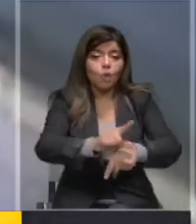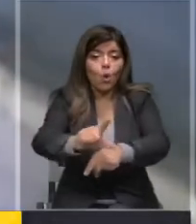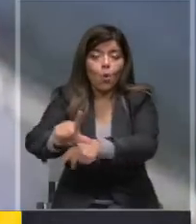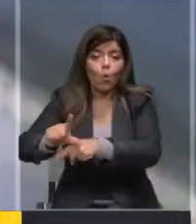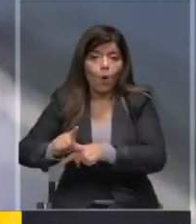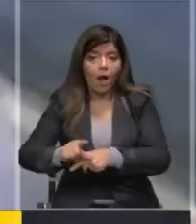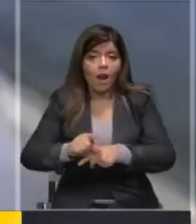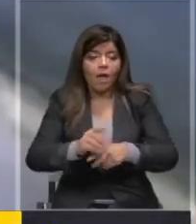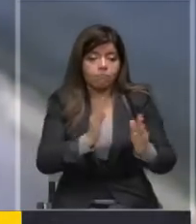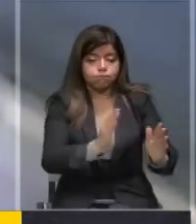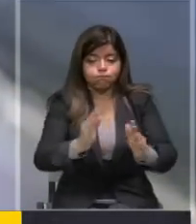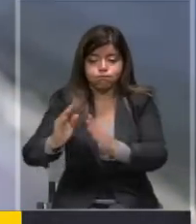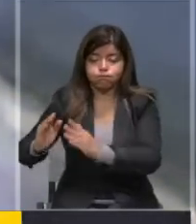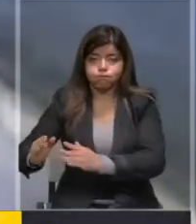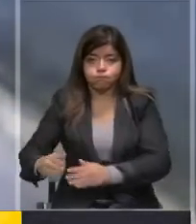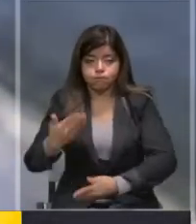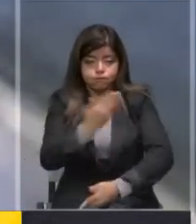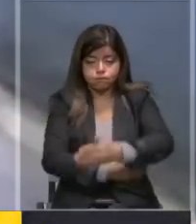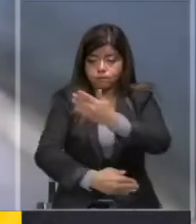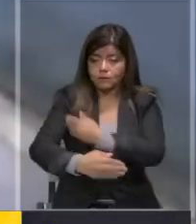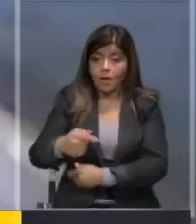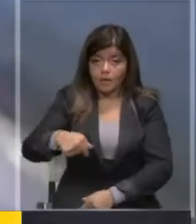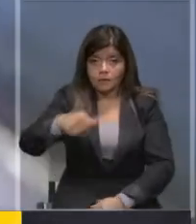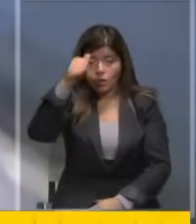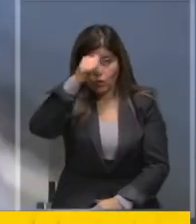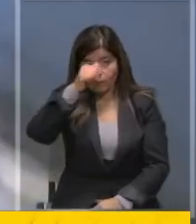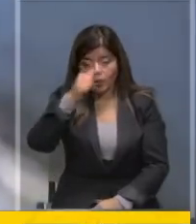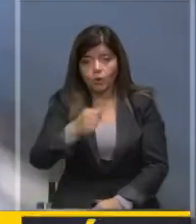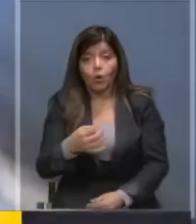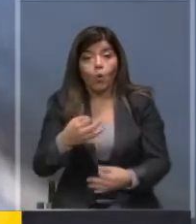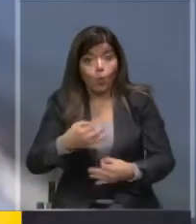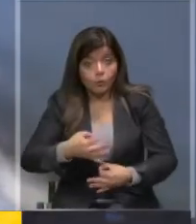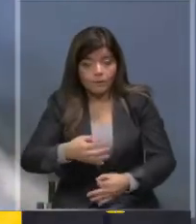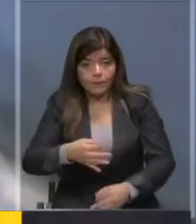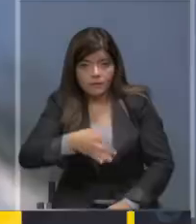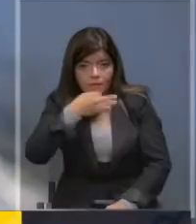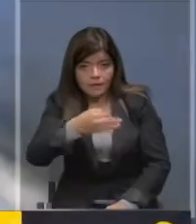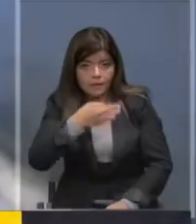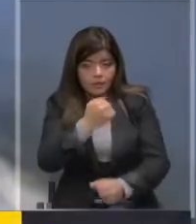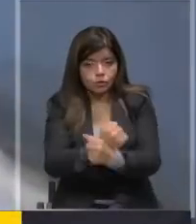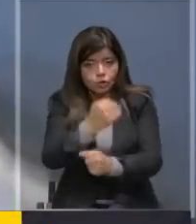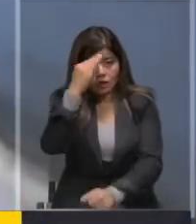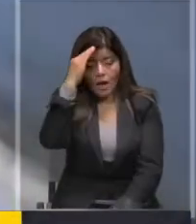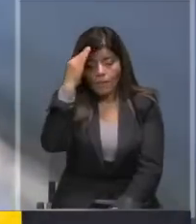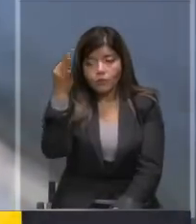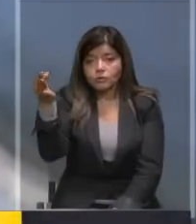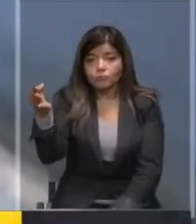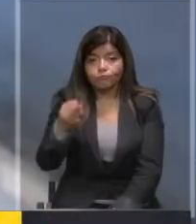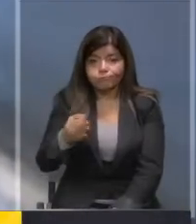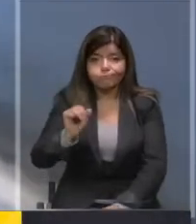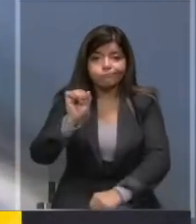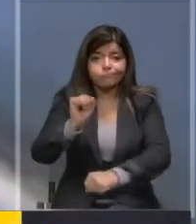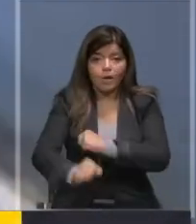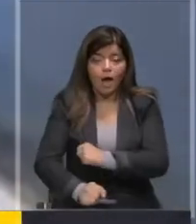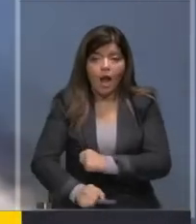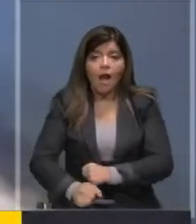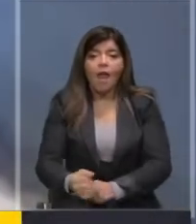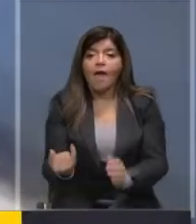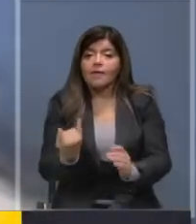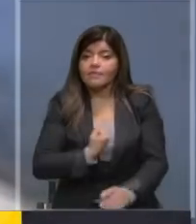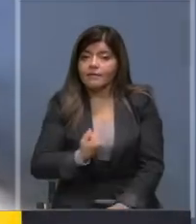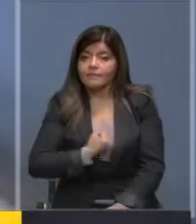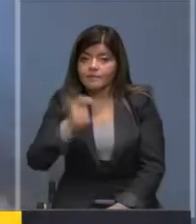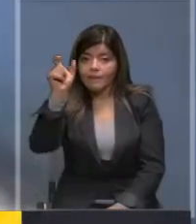metropolitana Durante este domingo tenemos justamente una declaración de la policía donde confirma la identidad de esta persona